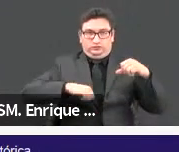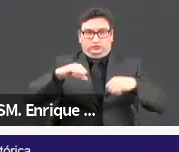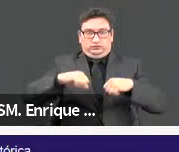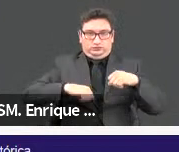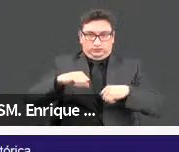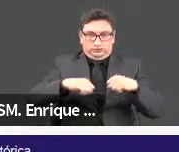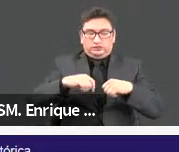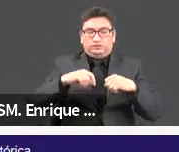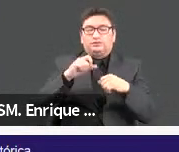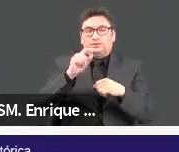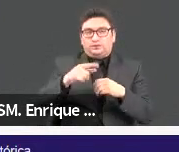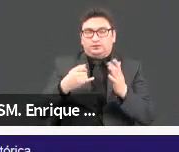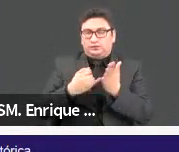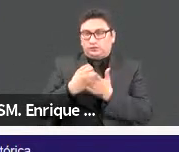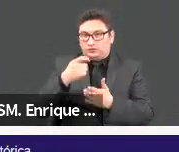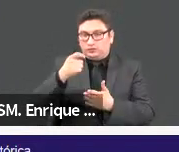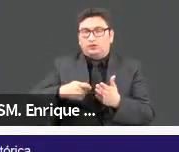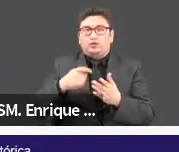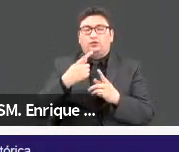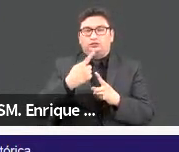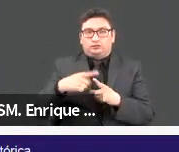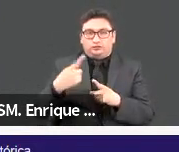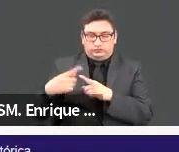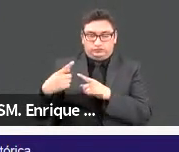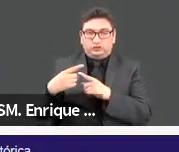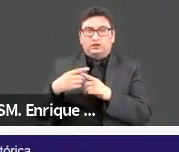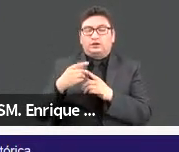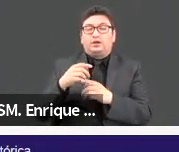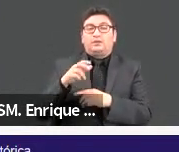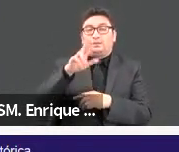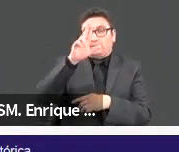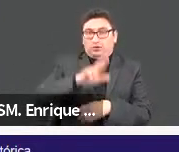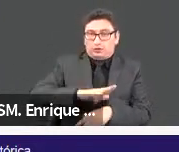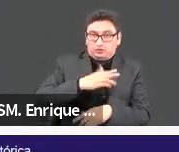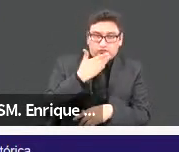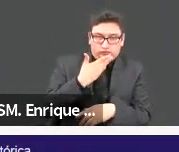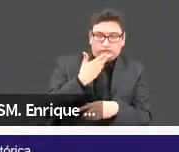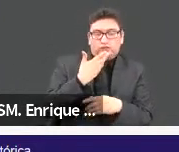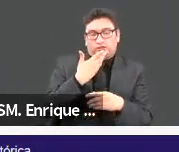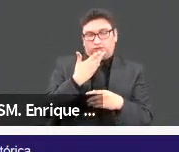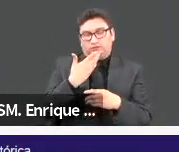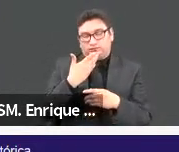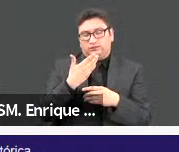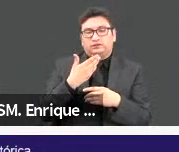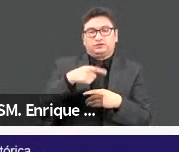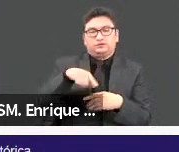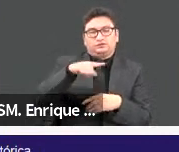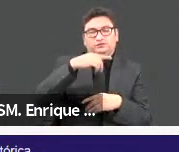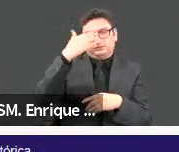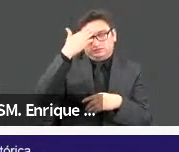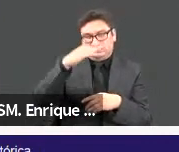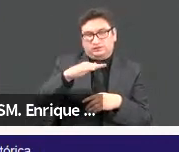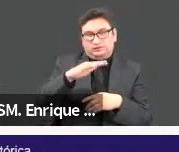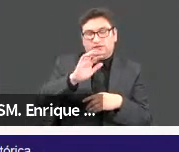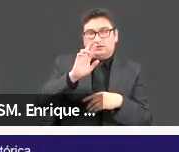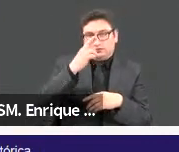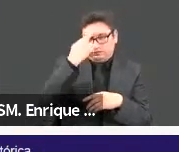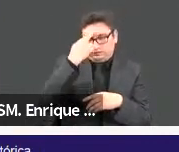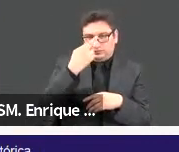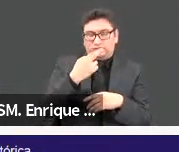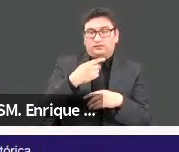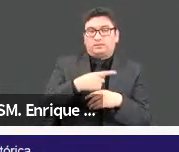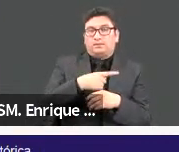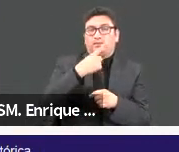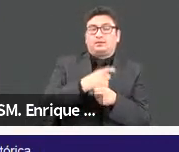la jurisprudencia, además de este martes de jurisprudencia, que como ustedes saben, y si no les recuerdo, se lleva a cabo el